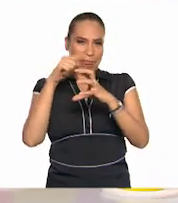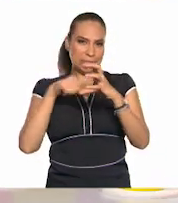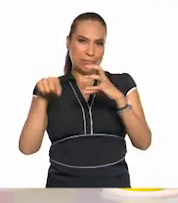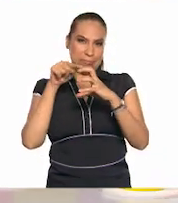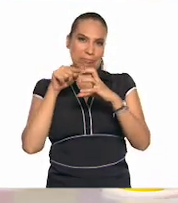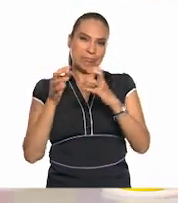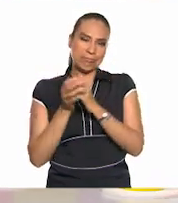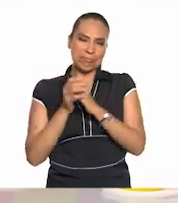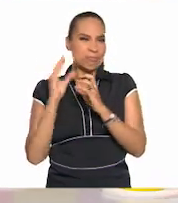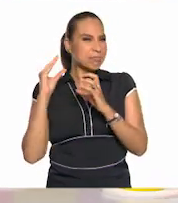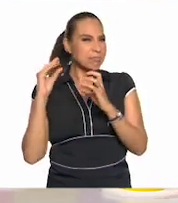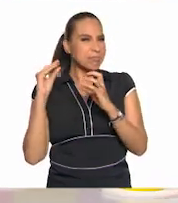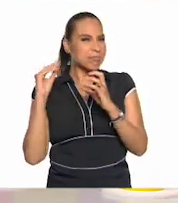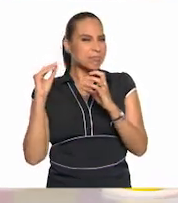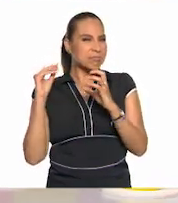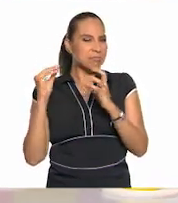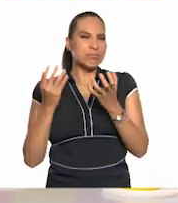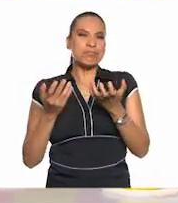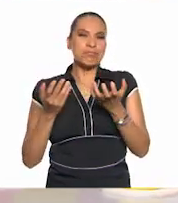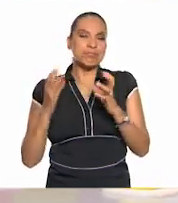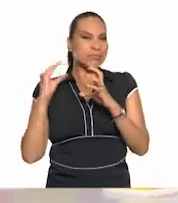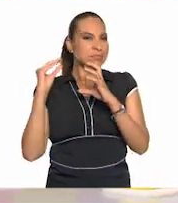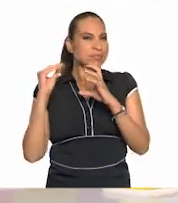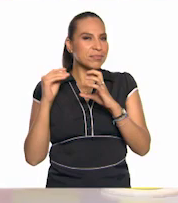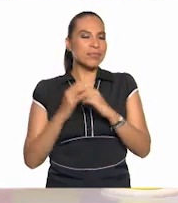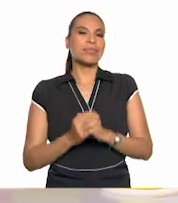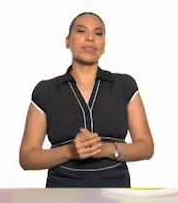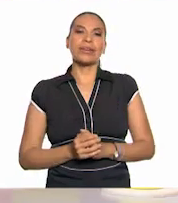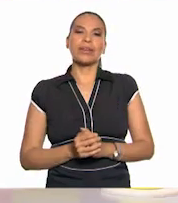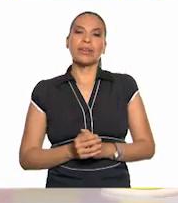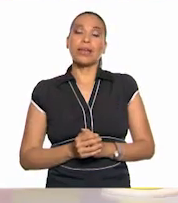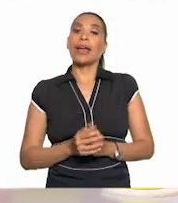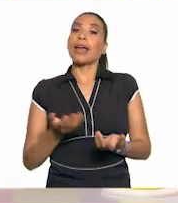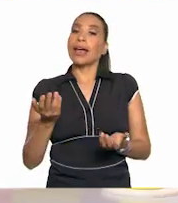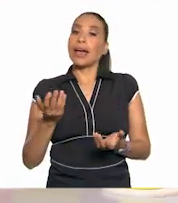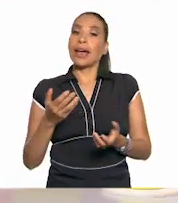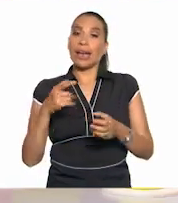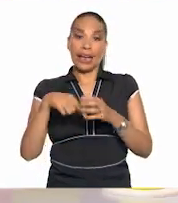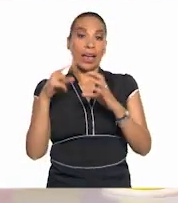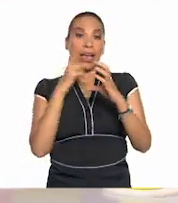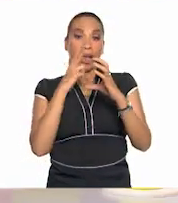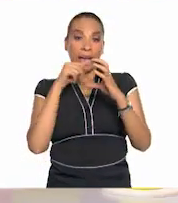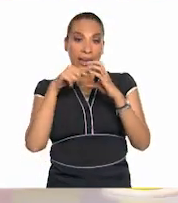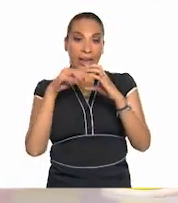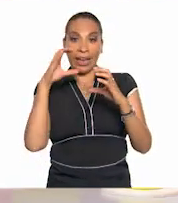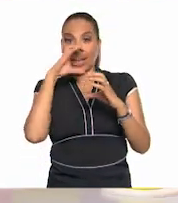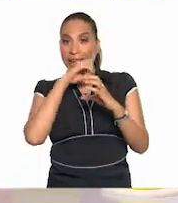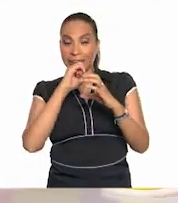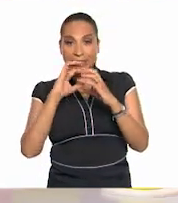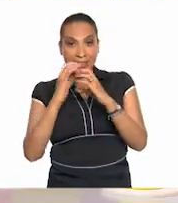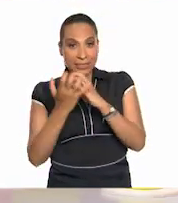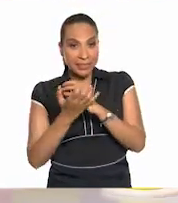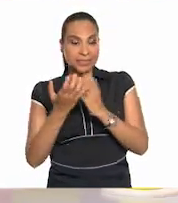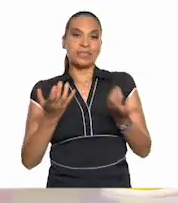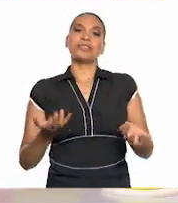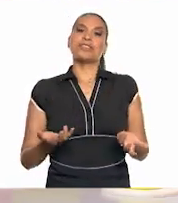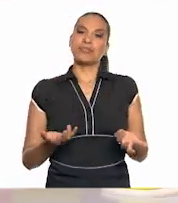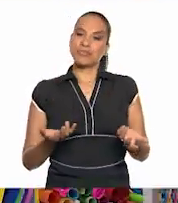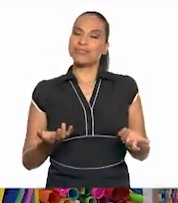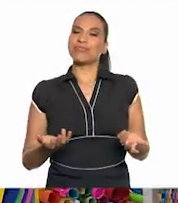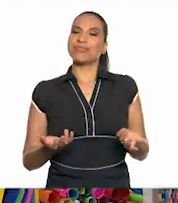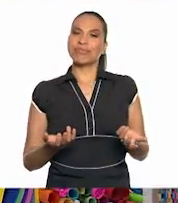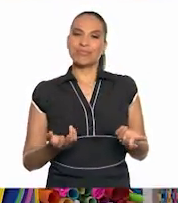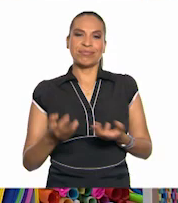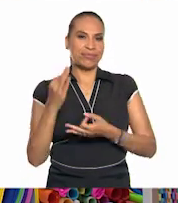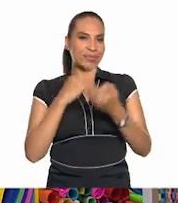sí, son en forma redonda. Ajá, ajá, qué mal. Ah, que se hacen con aire caliente. Así es. ¡Ay! Están